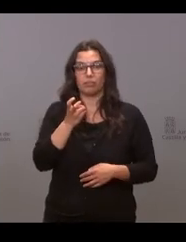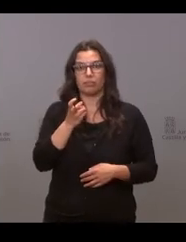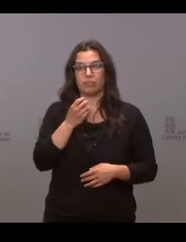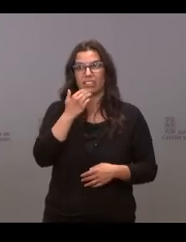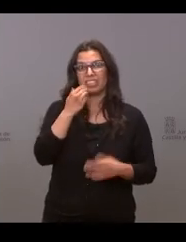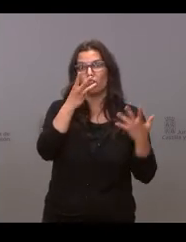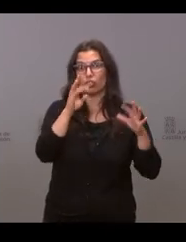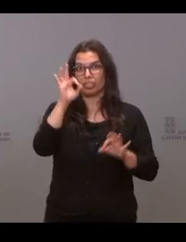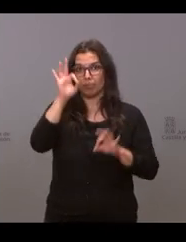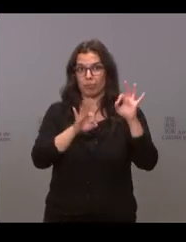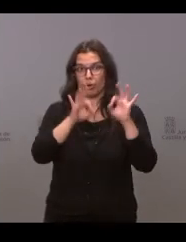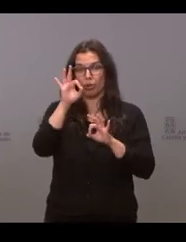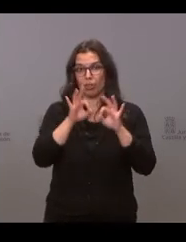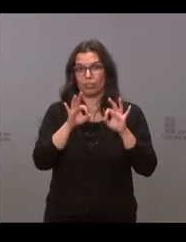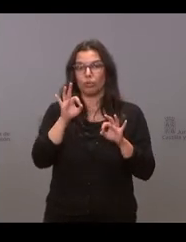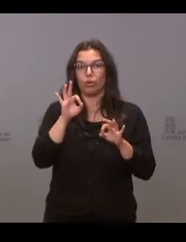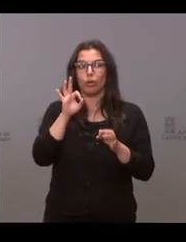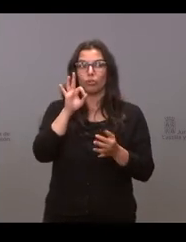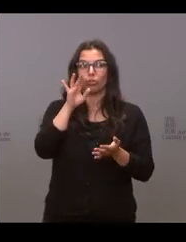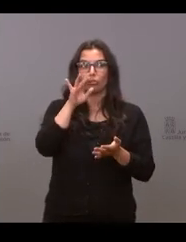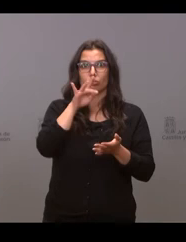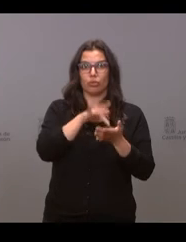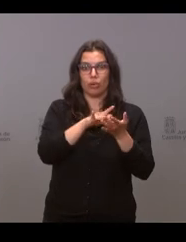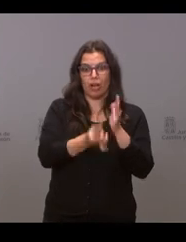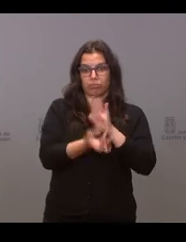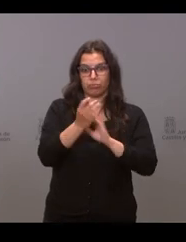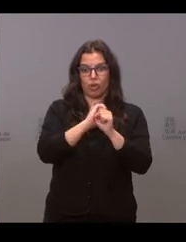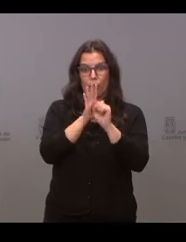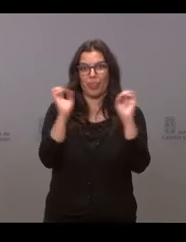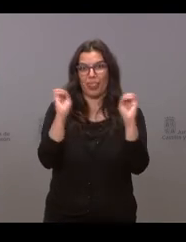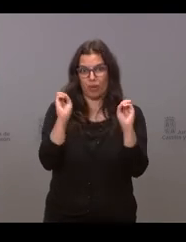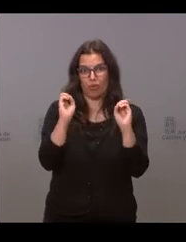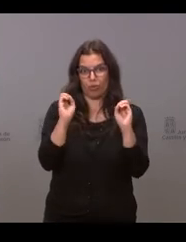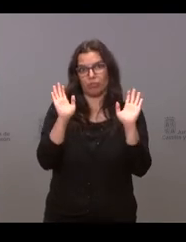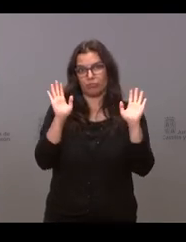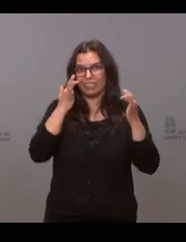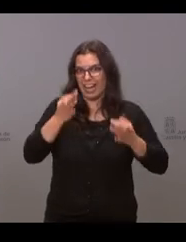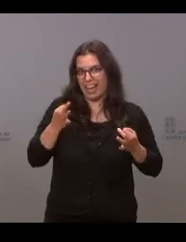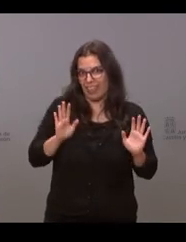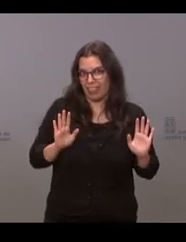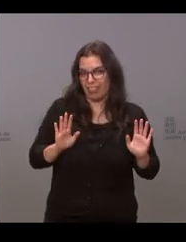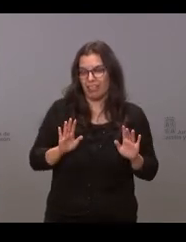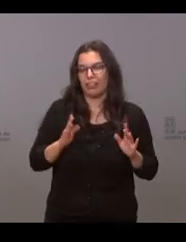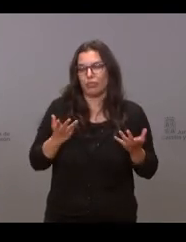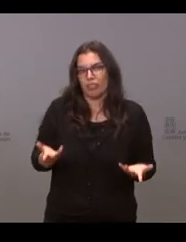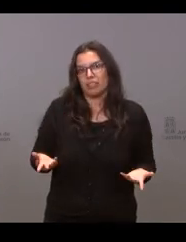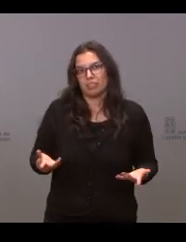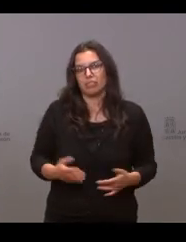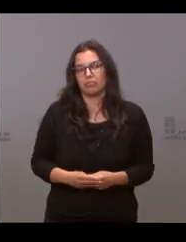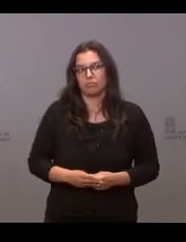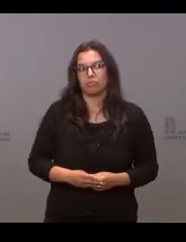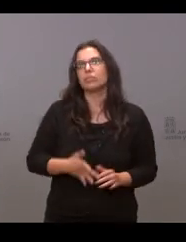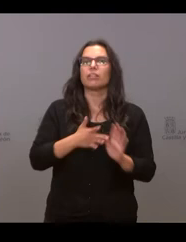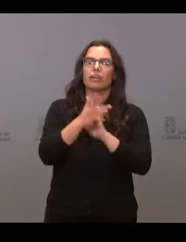80% mantenido ningún brote de kobe esa es la realidad por lo tanto tenemos un